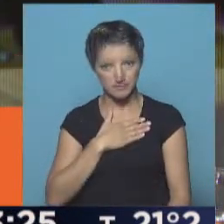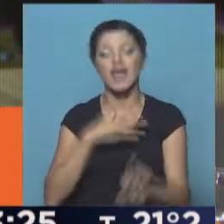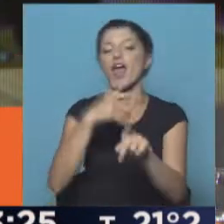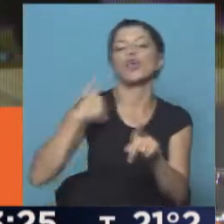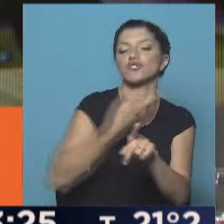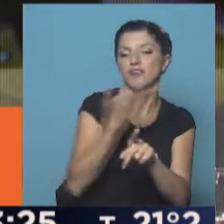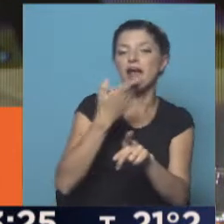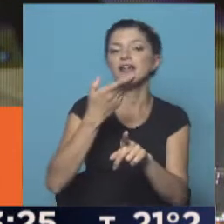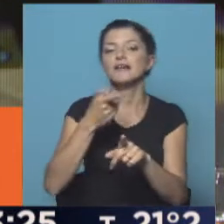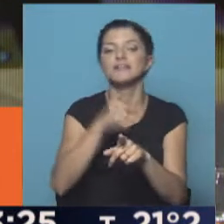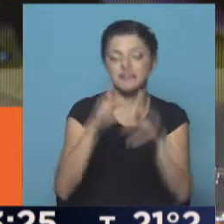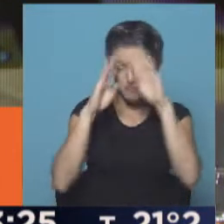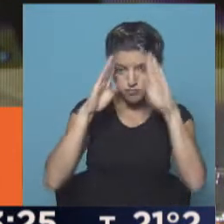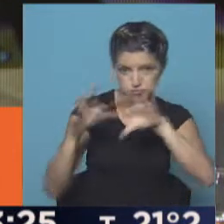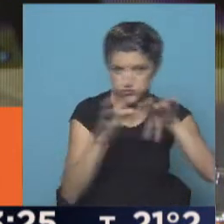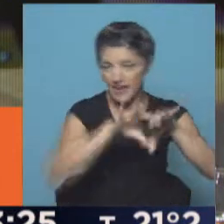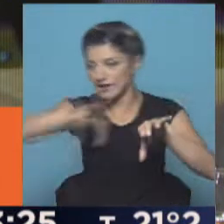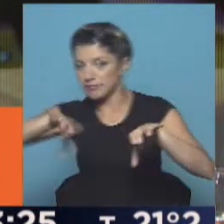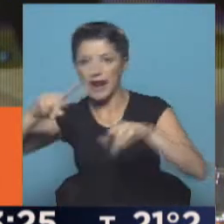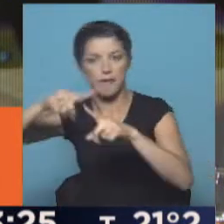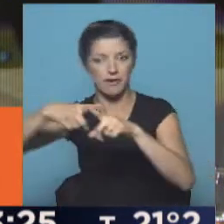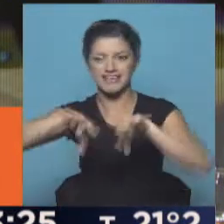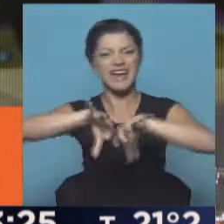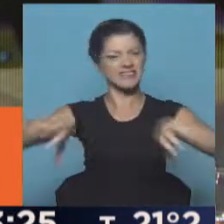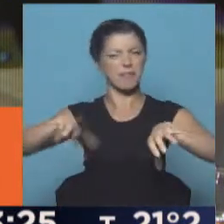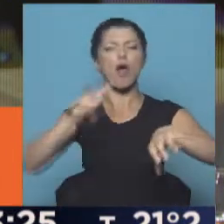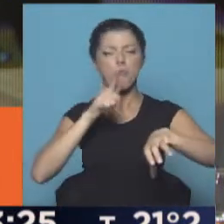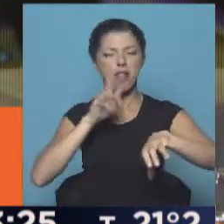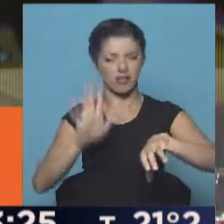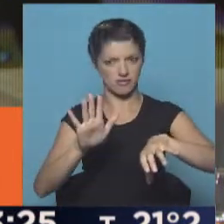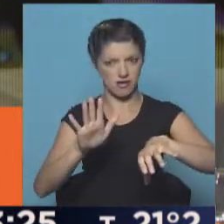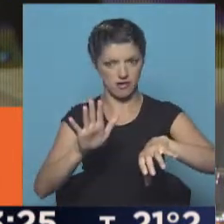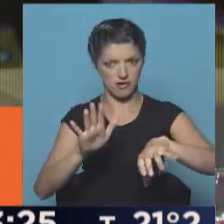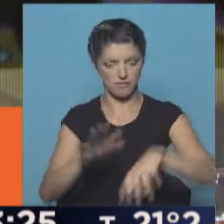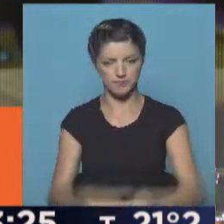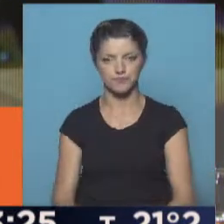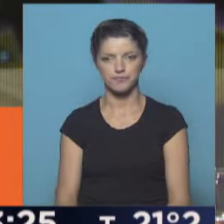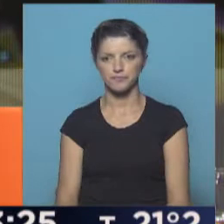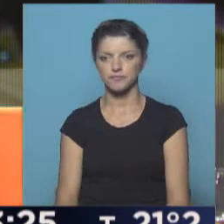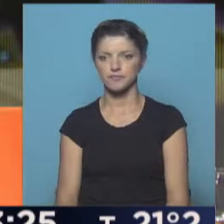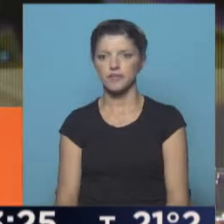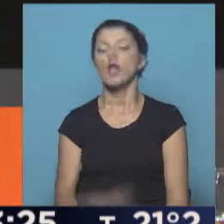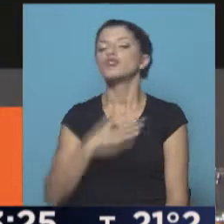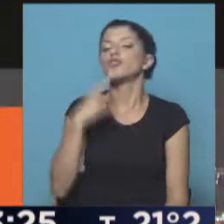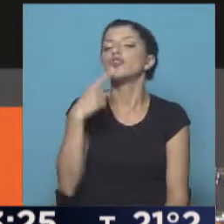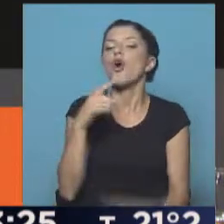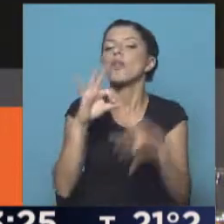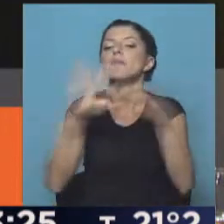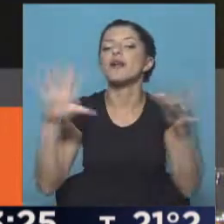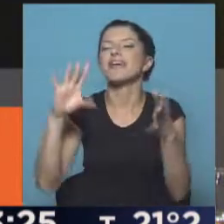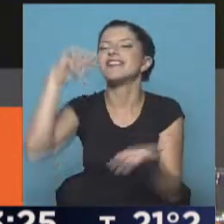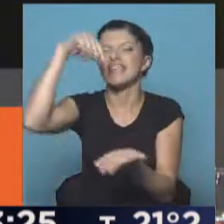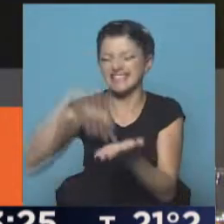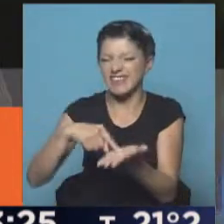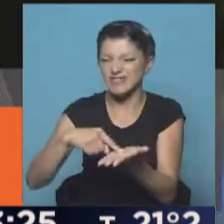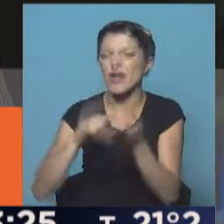La sociedad por un lado y la política, el sistema político chileno va por el otro. Es algo muy común a lo que yo llamo democracias de centro, estas democracias